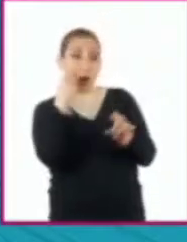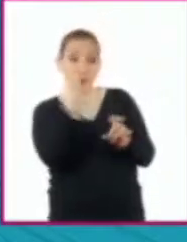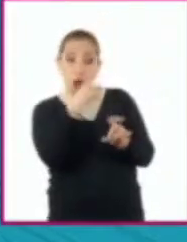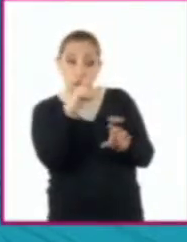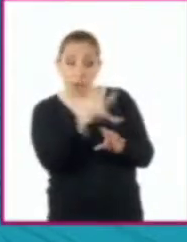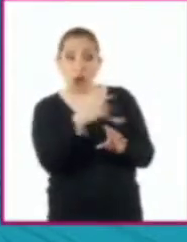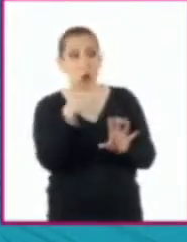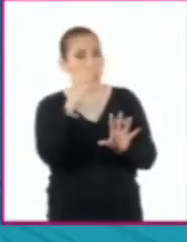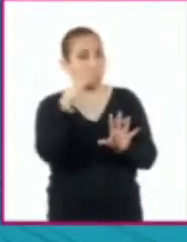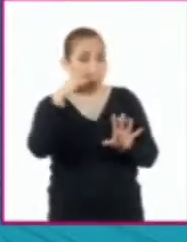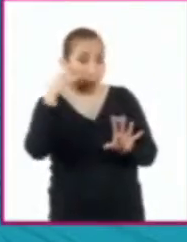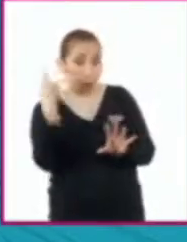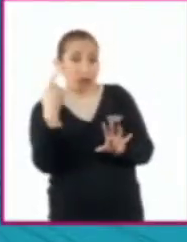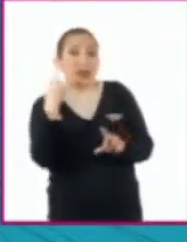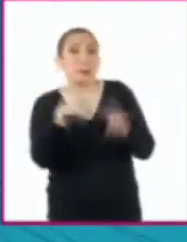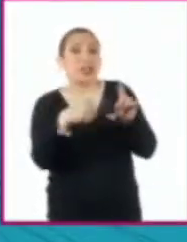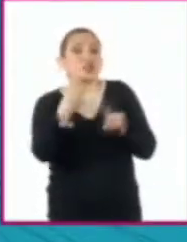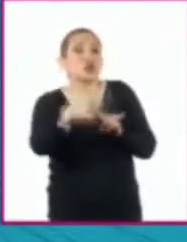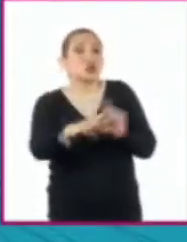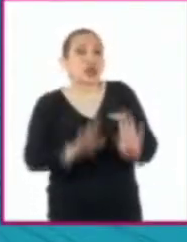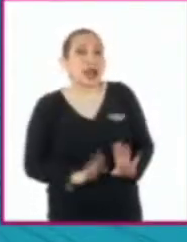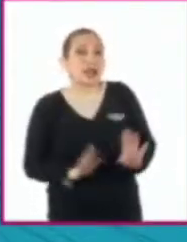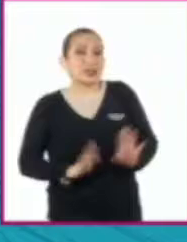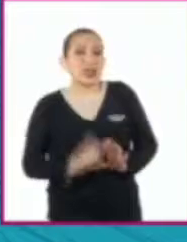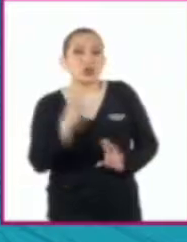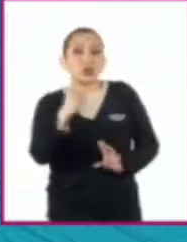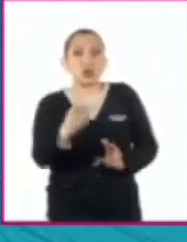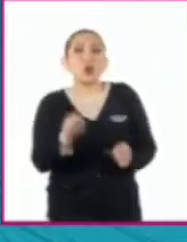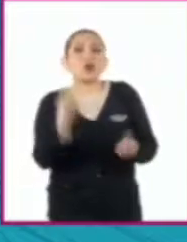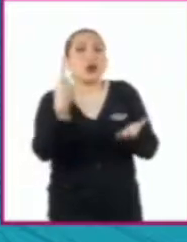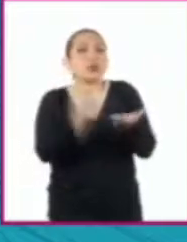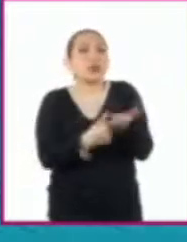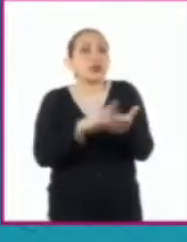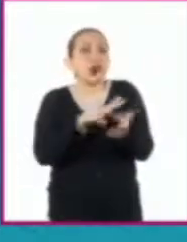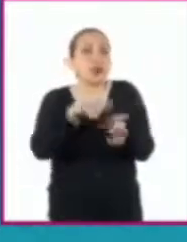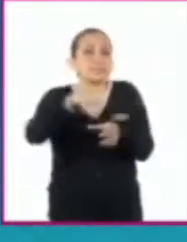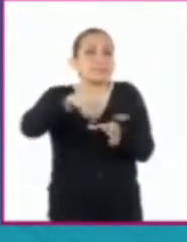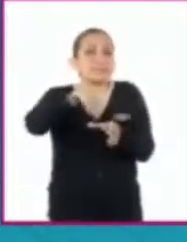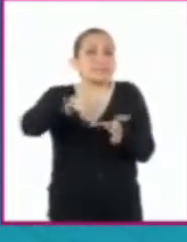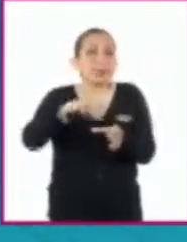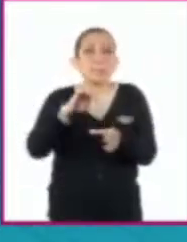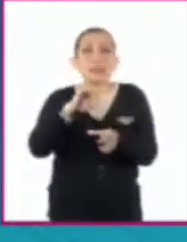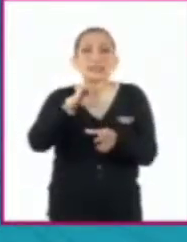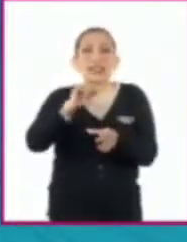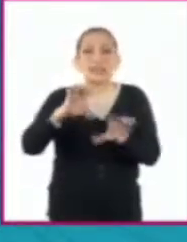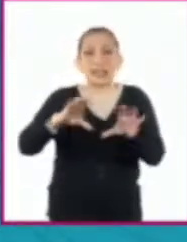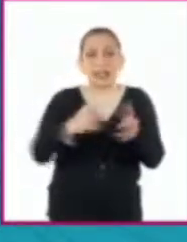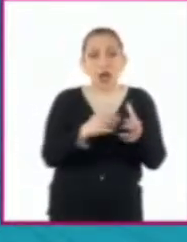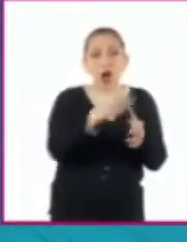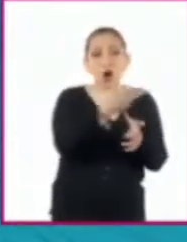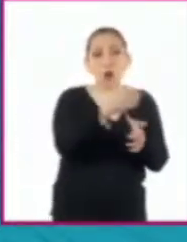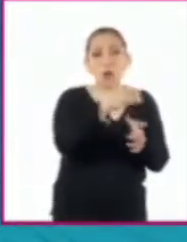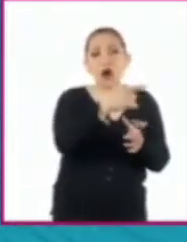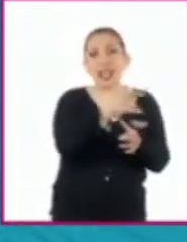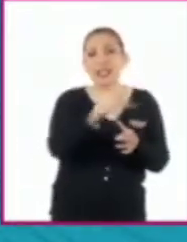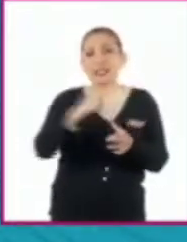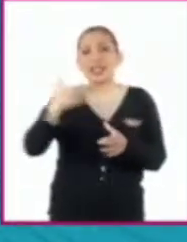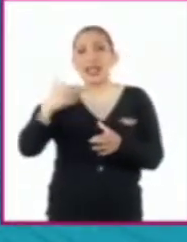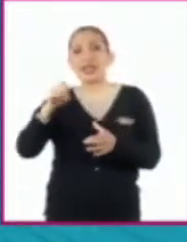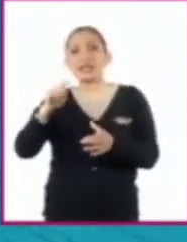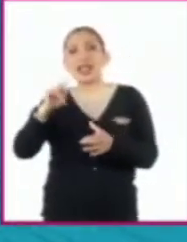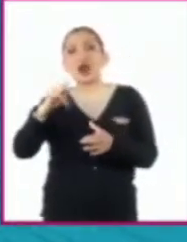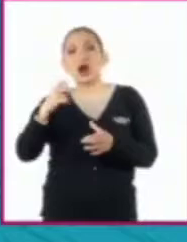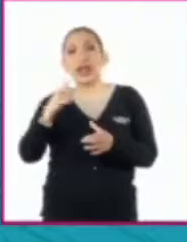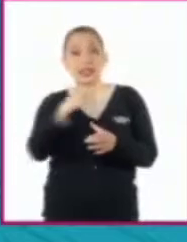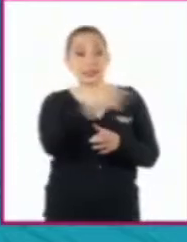vista, dependiendo de sus propiedades y de su proporción en la mezcla. Las mezclas se clasifican en homogéneas y heterogéneas.